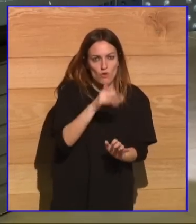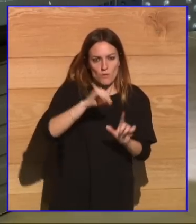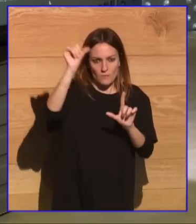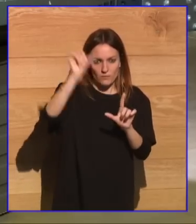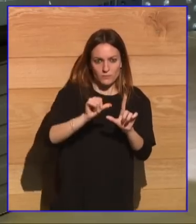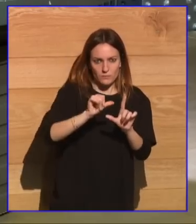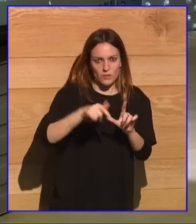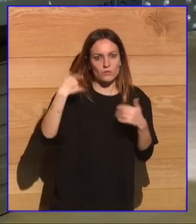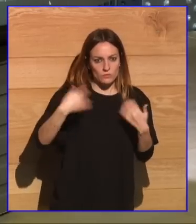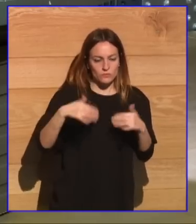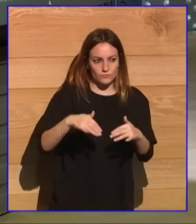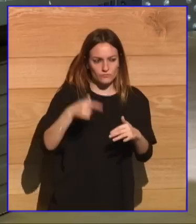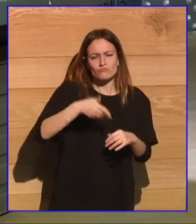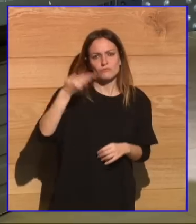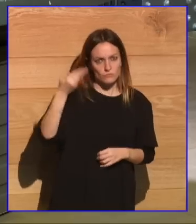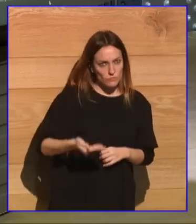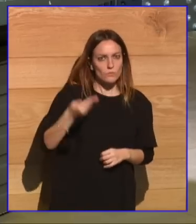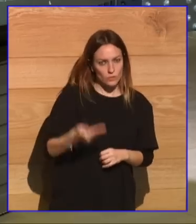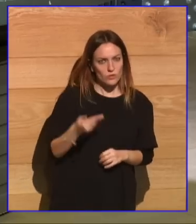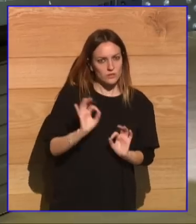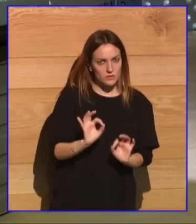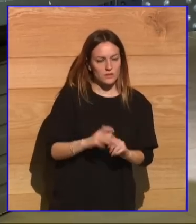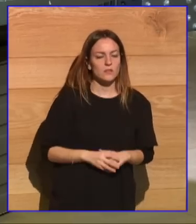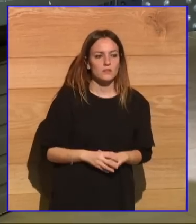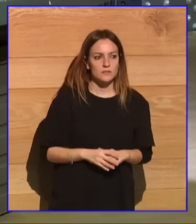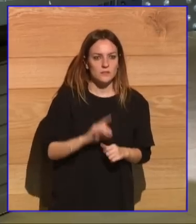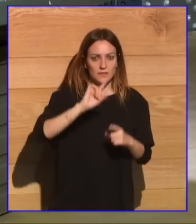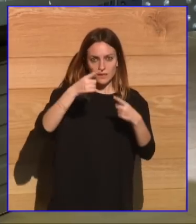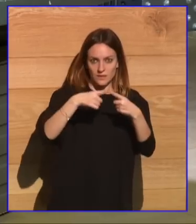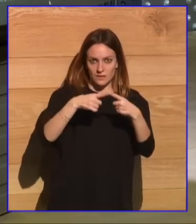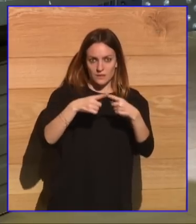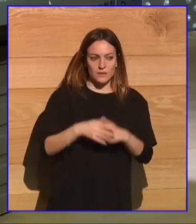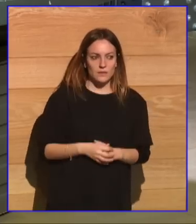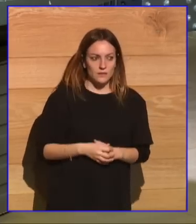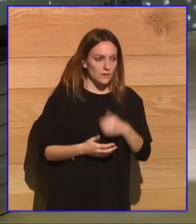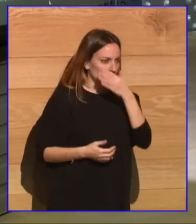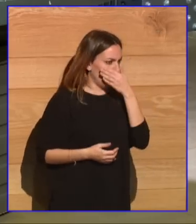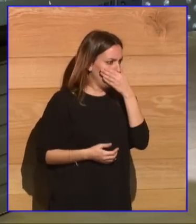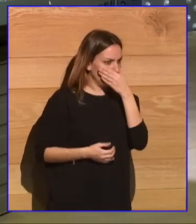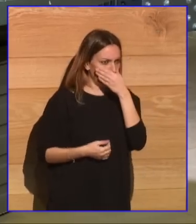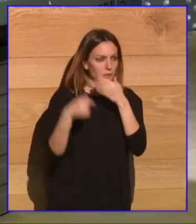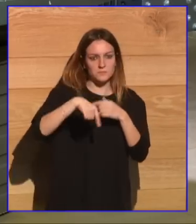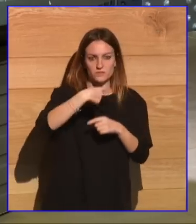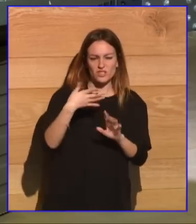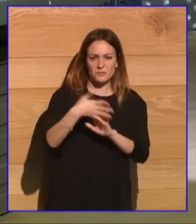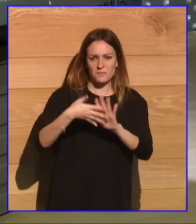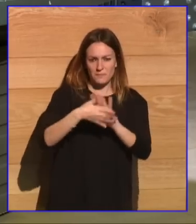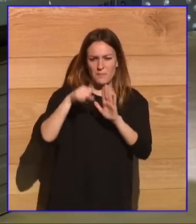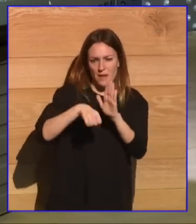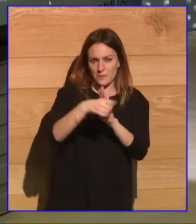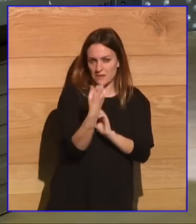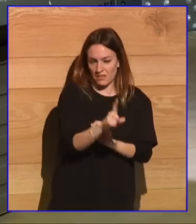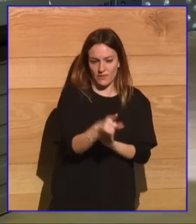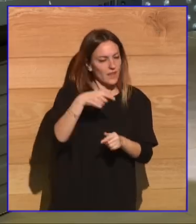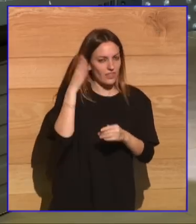películas muy, muy fundamentales y muy importantes. ¿Vamos con la primera ya? O sea, no nos andamos con rodeitos. Venga. Hacemos un Javier